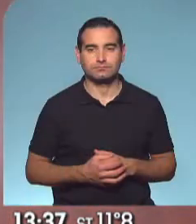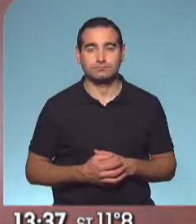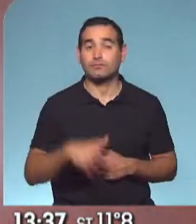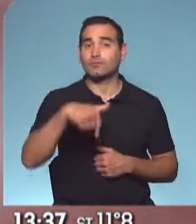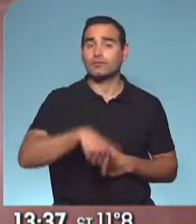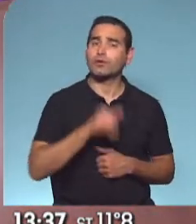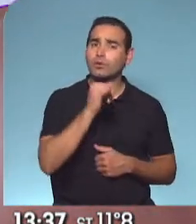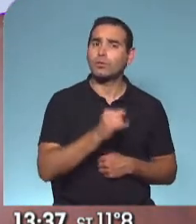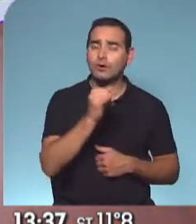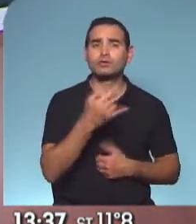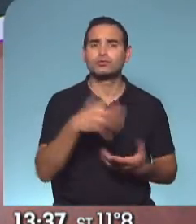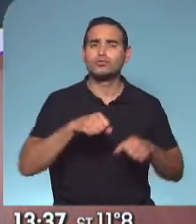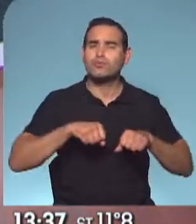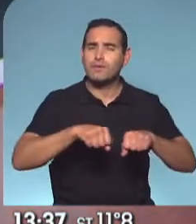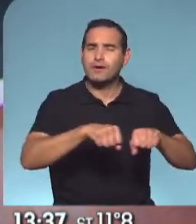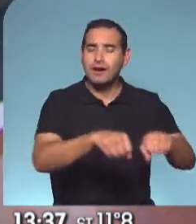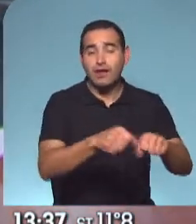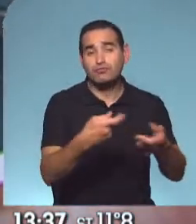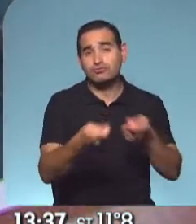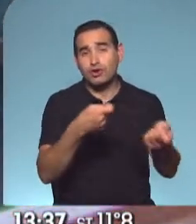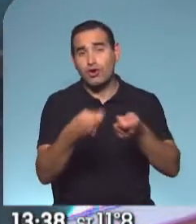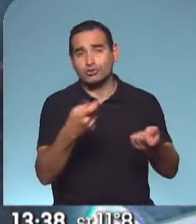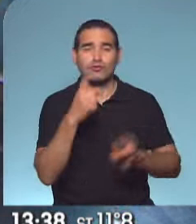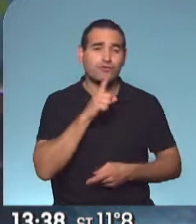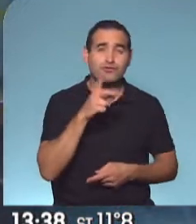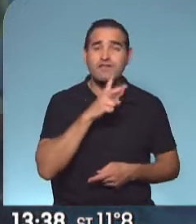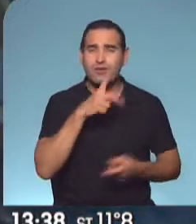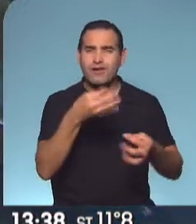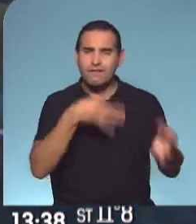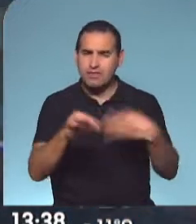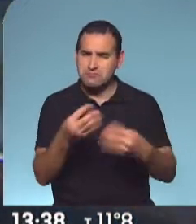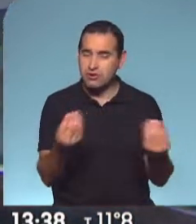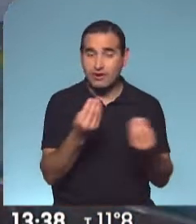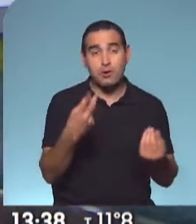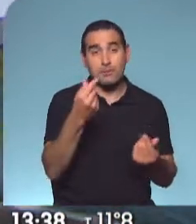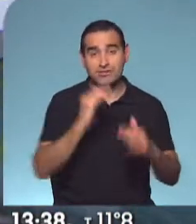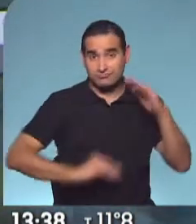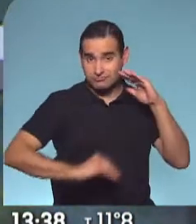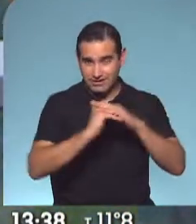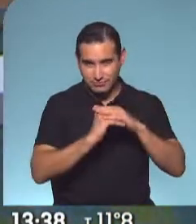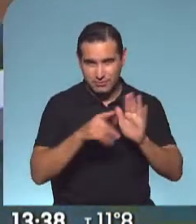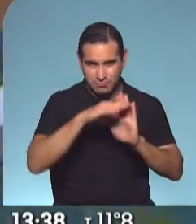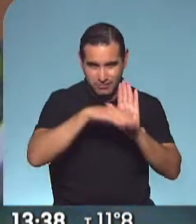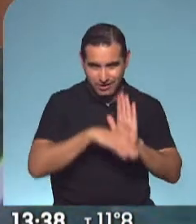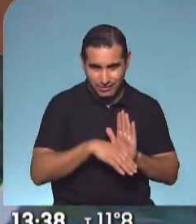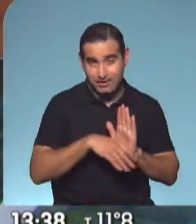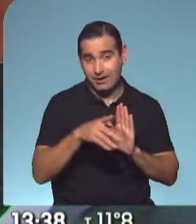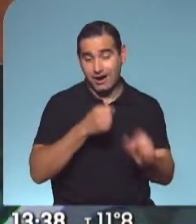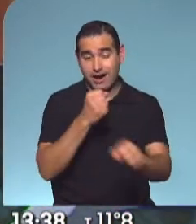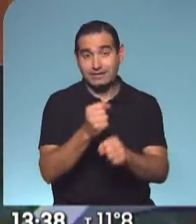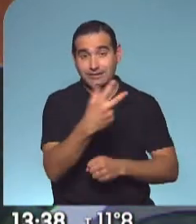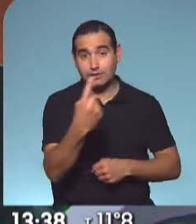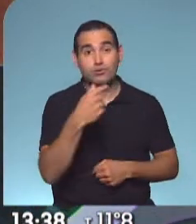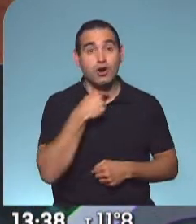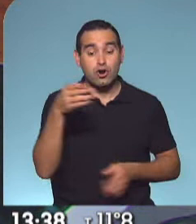En este bloque nos metemos en el supermercado, en el negocio que vende frutas y verduras. ¿Por qué? Porque Precios Máximos, el programa que está vigente hasta el próximo 31